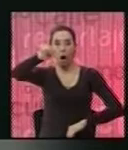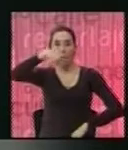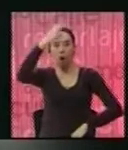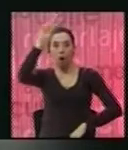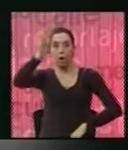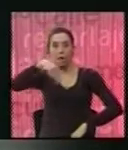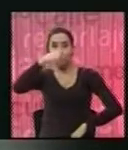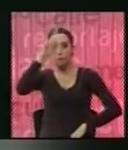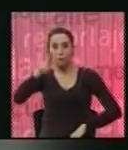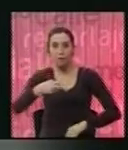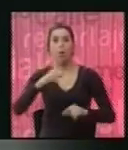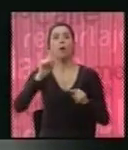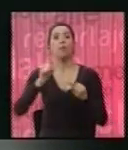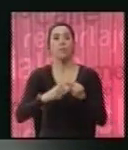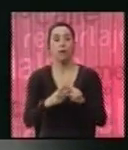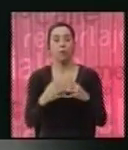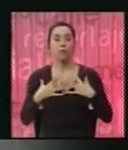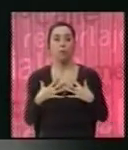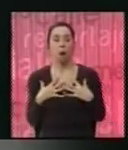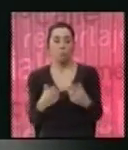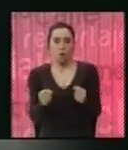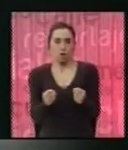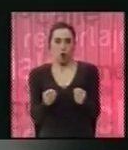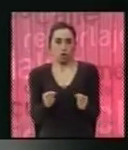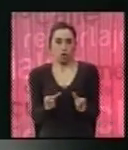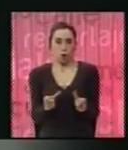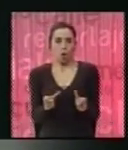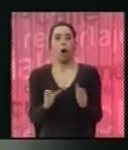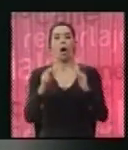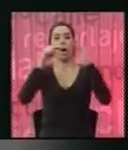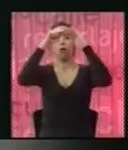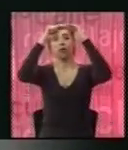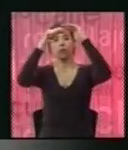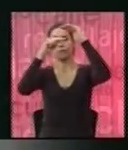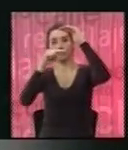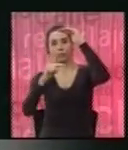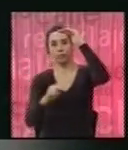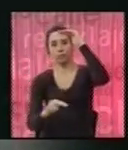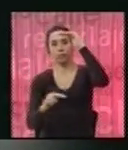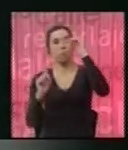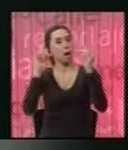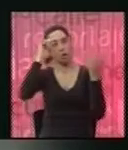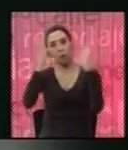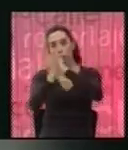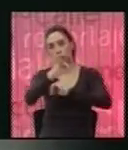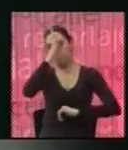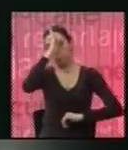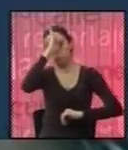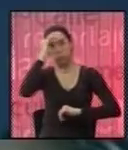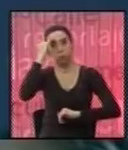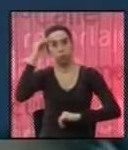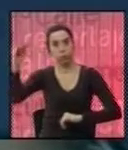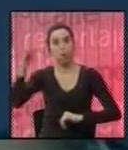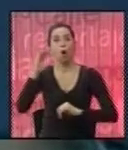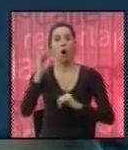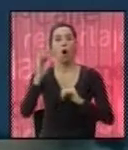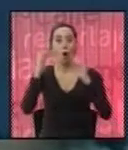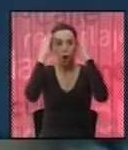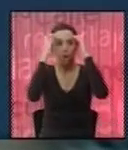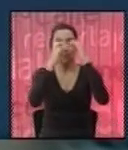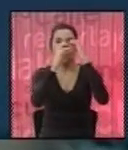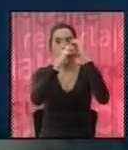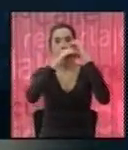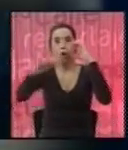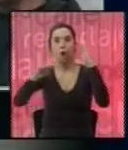que nuevamente logró controlar su cuerpo y su descenso. Así evitó perder la conciencia o sufrir una hemorragia